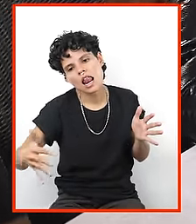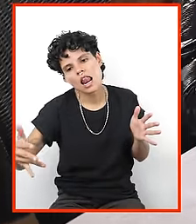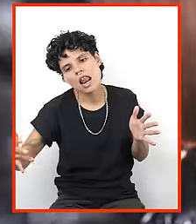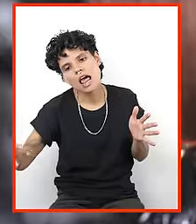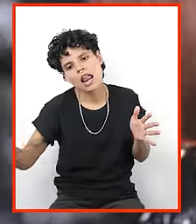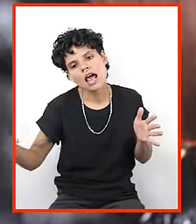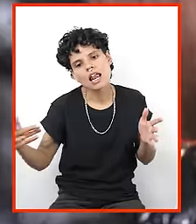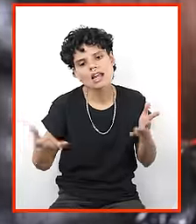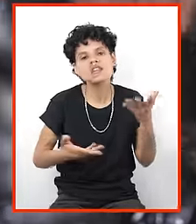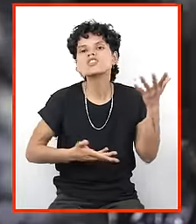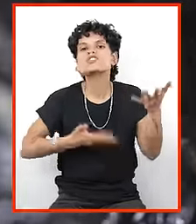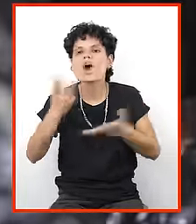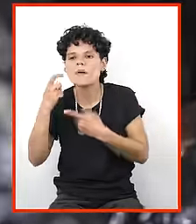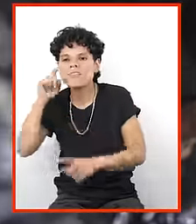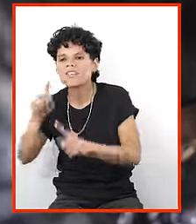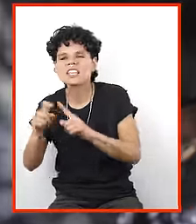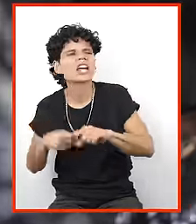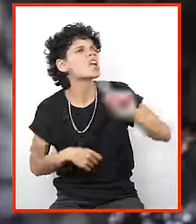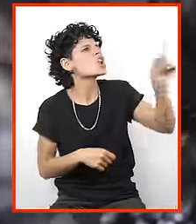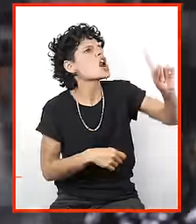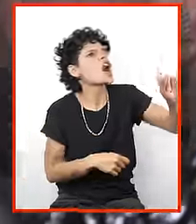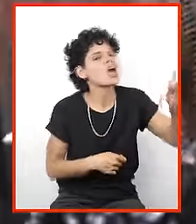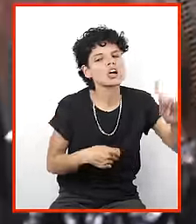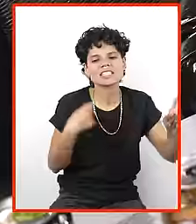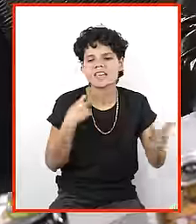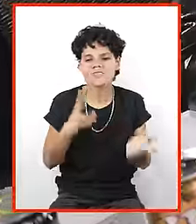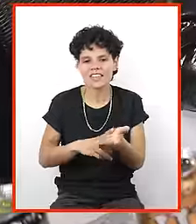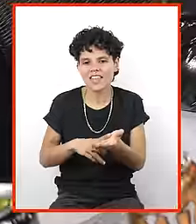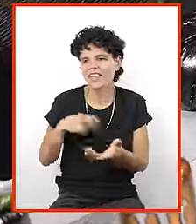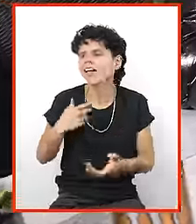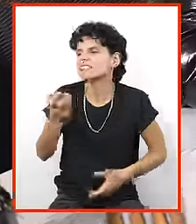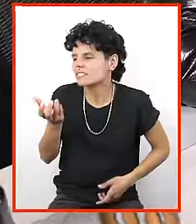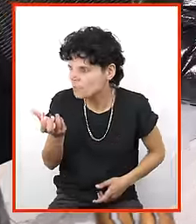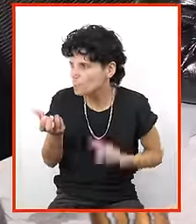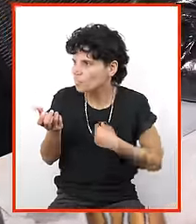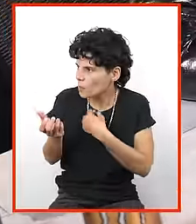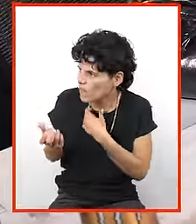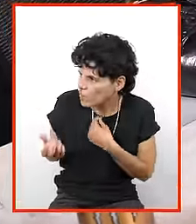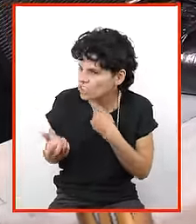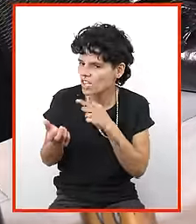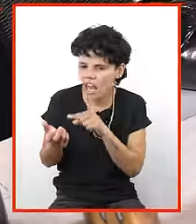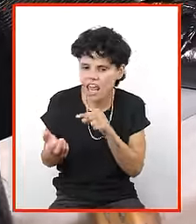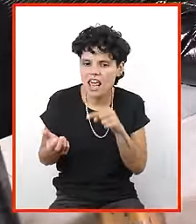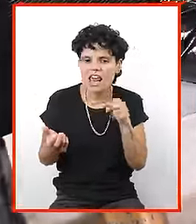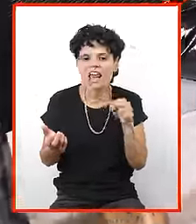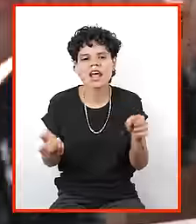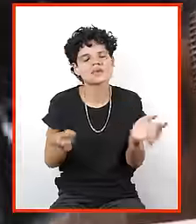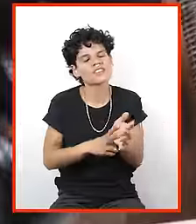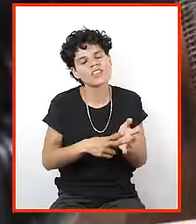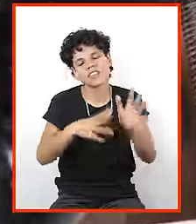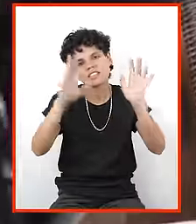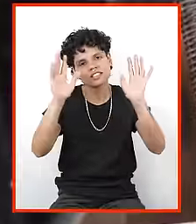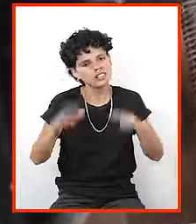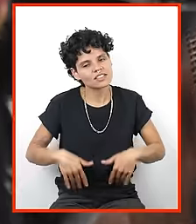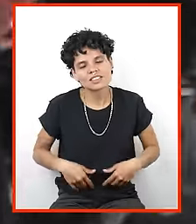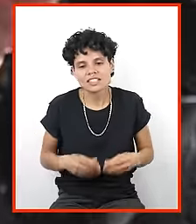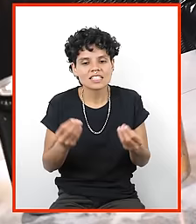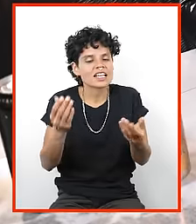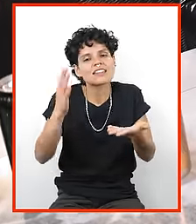medio era como, comida favorita. No, el maquillaje aquí no va. Sí, todos lo escuchamos. Oye, sí, me gusta, no sé qué. Pero te digo algo.